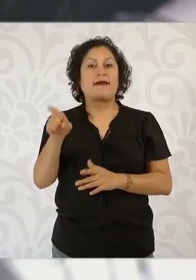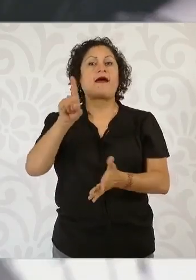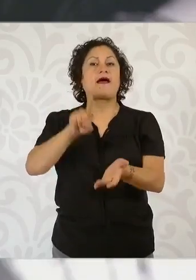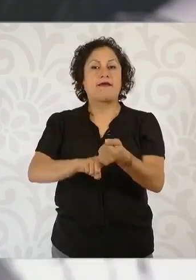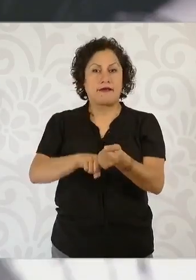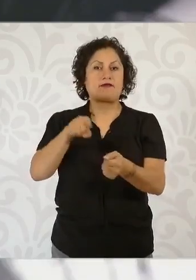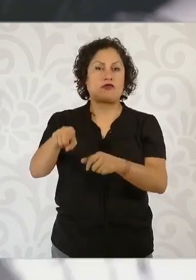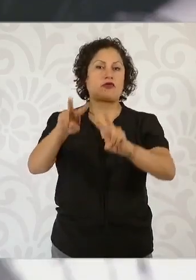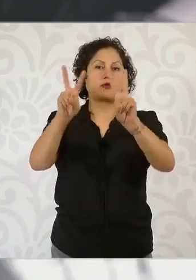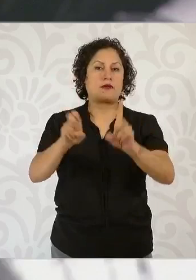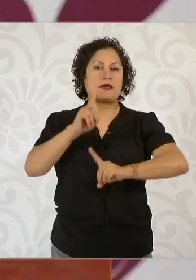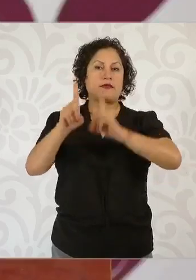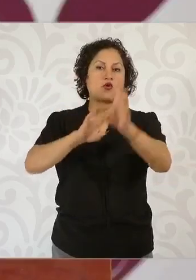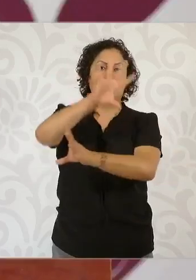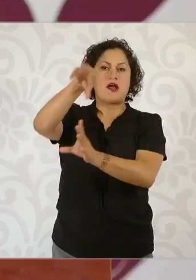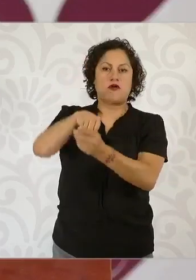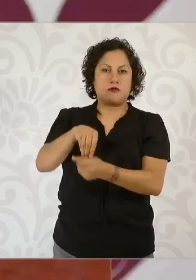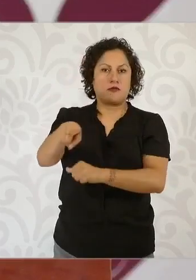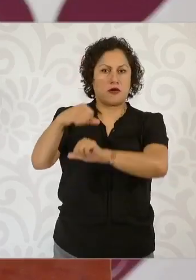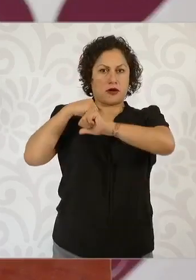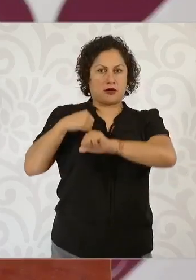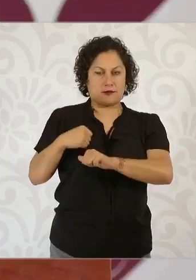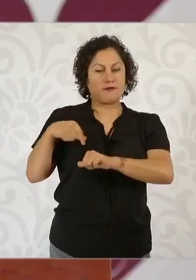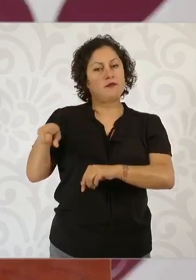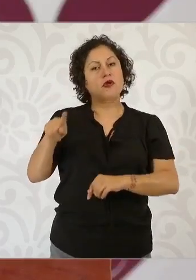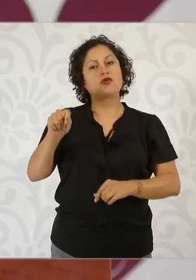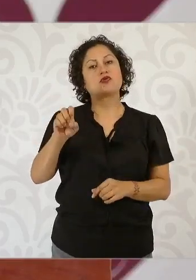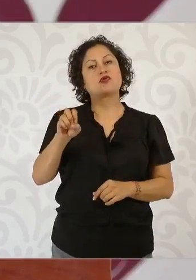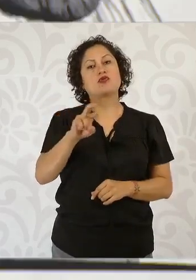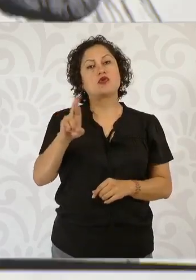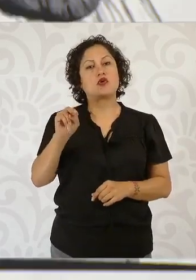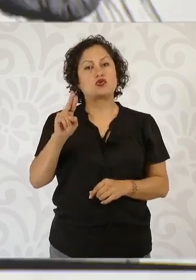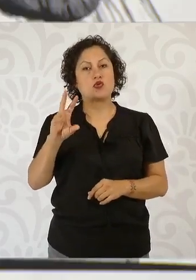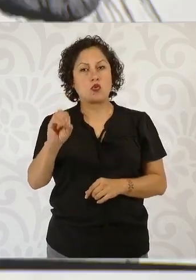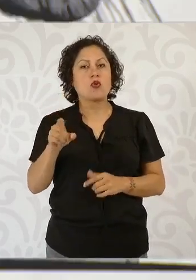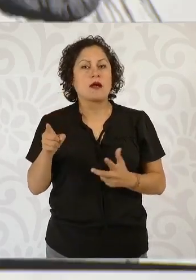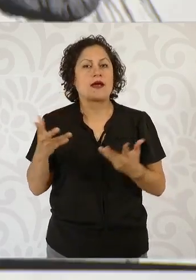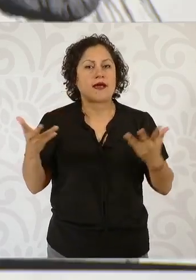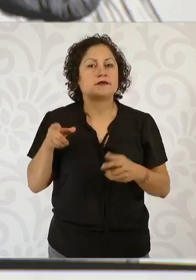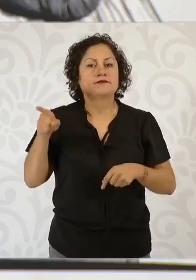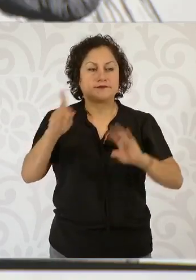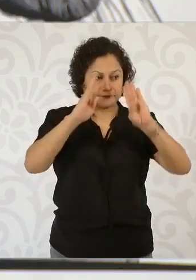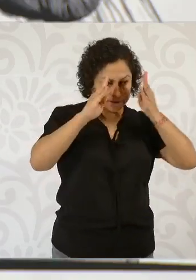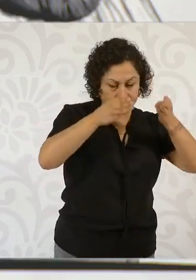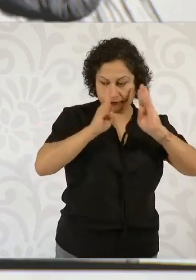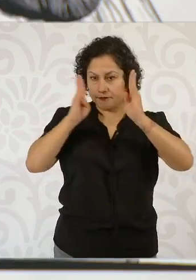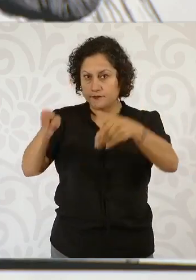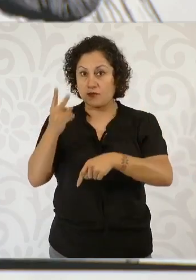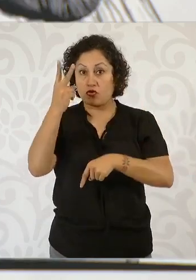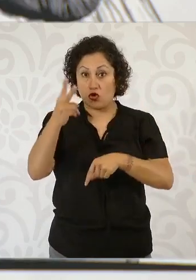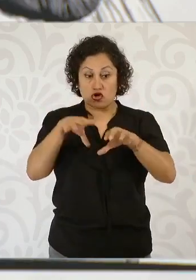ver con el deporte. ¿Qué está haciendo Miguel Torruco? Está trabajando en dos áreas. Uno, en